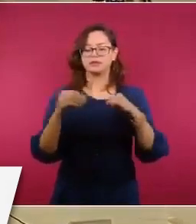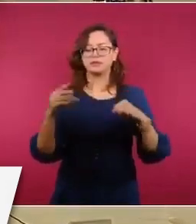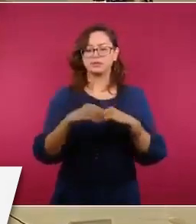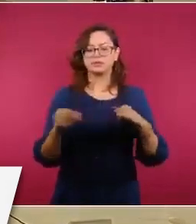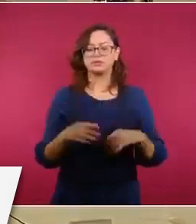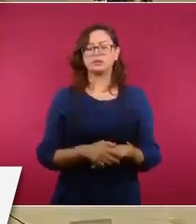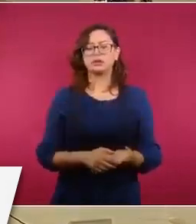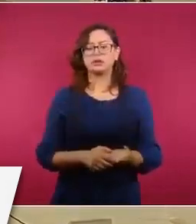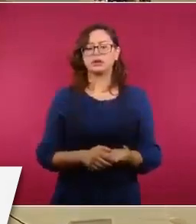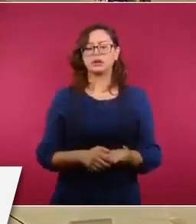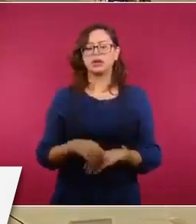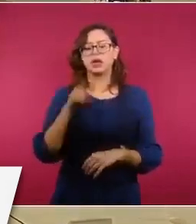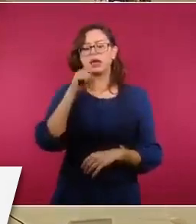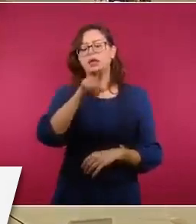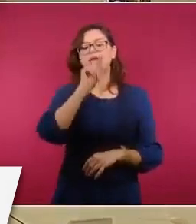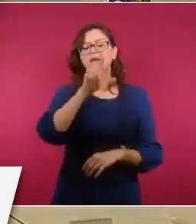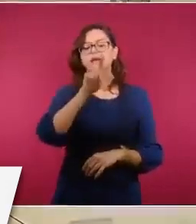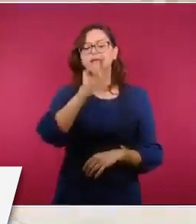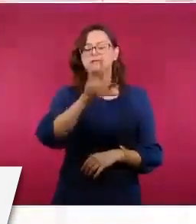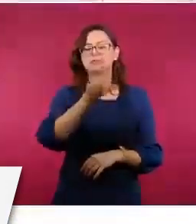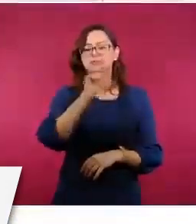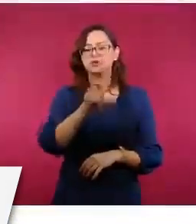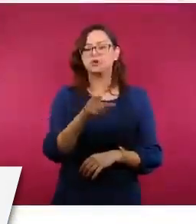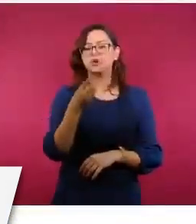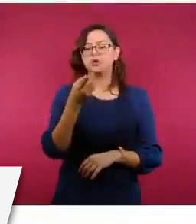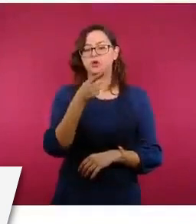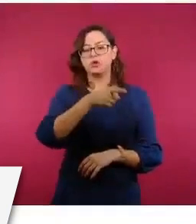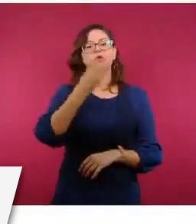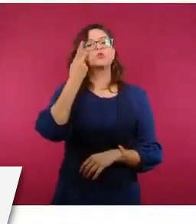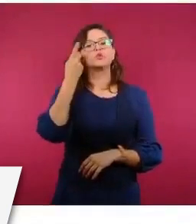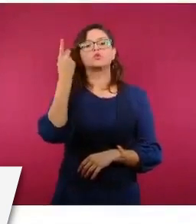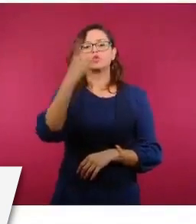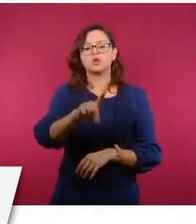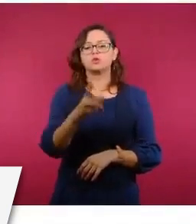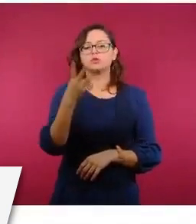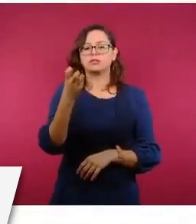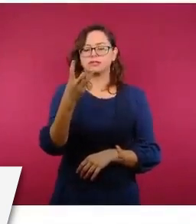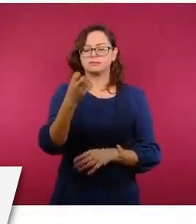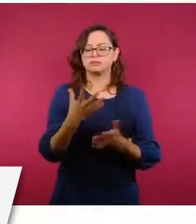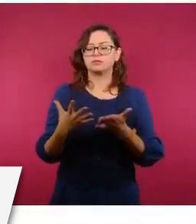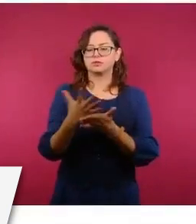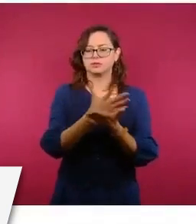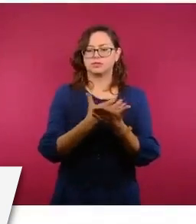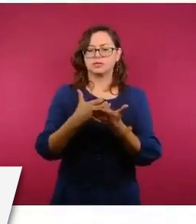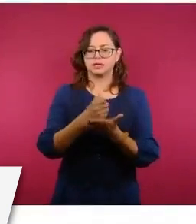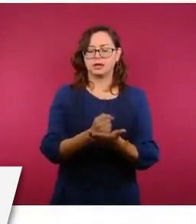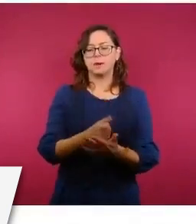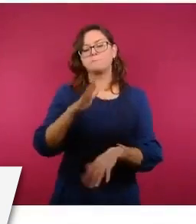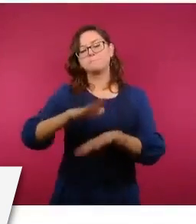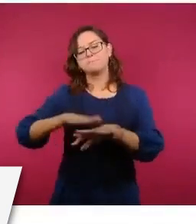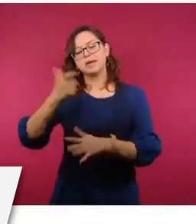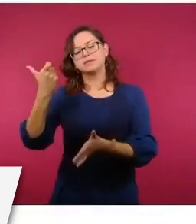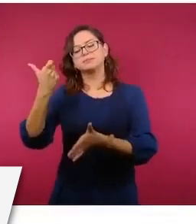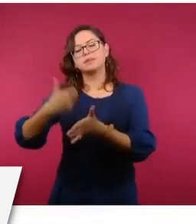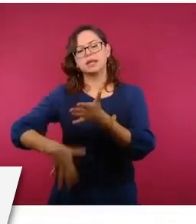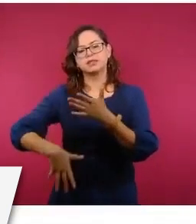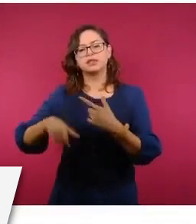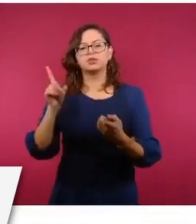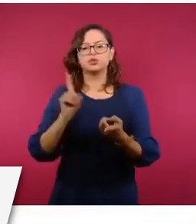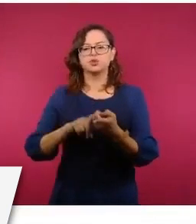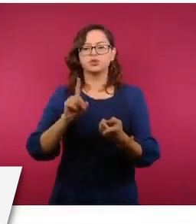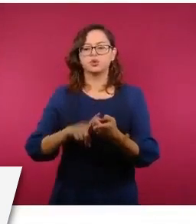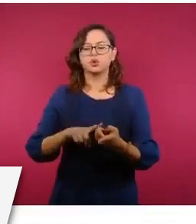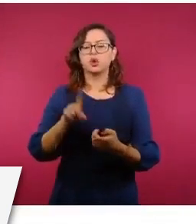San Antonio, Jalisco, con un margen de 3 pesos 41 centavos, mientras que la más económica la